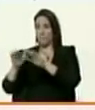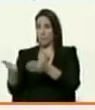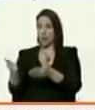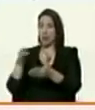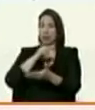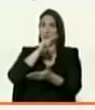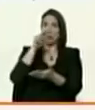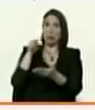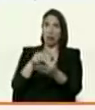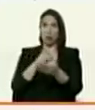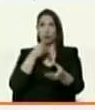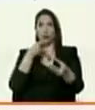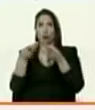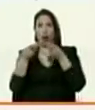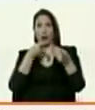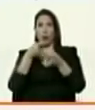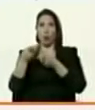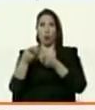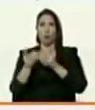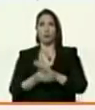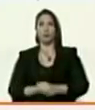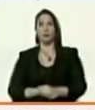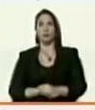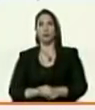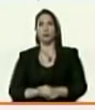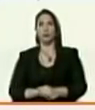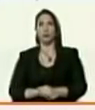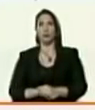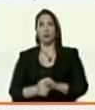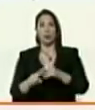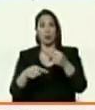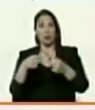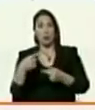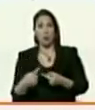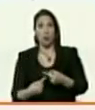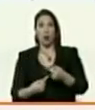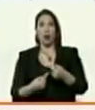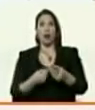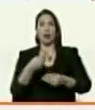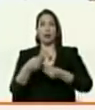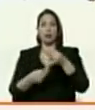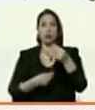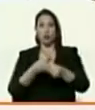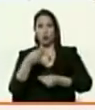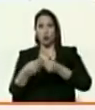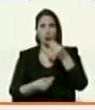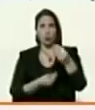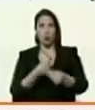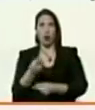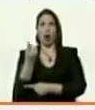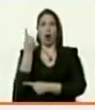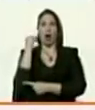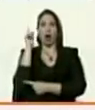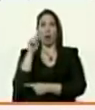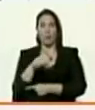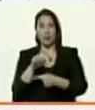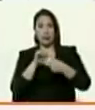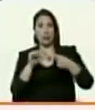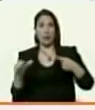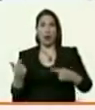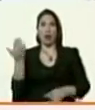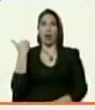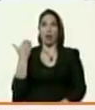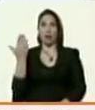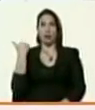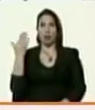Nacional y posterior también a la que se realizó el día de ayer y en las semanas anteriores